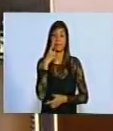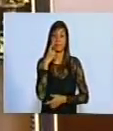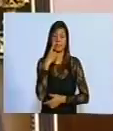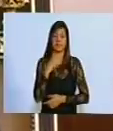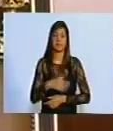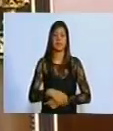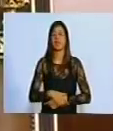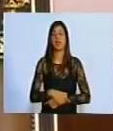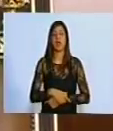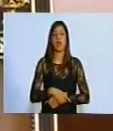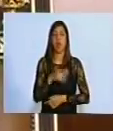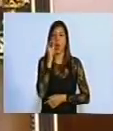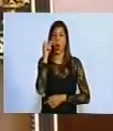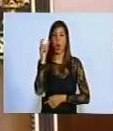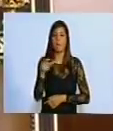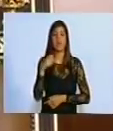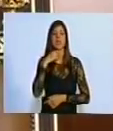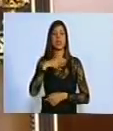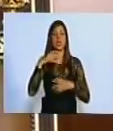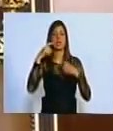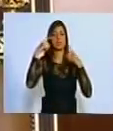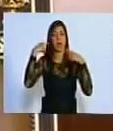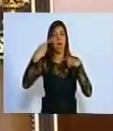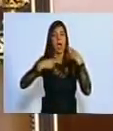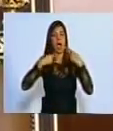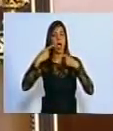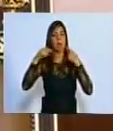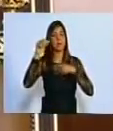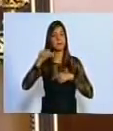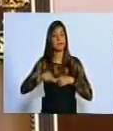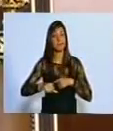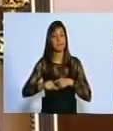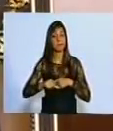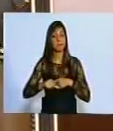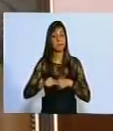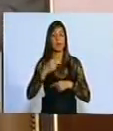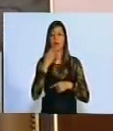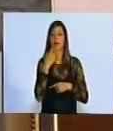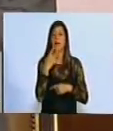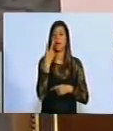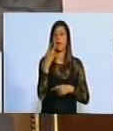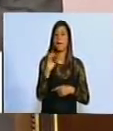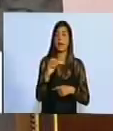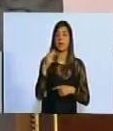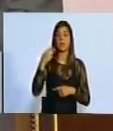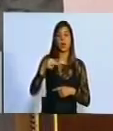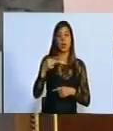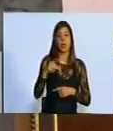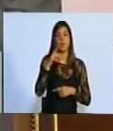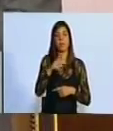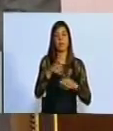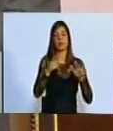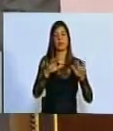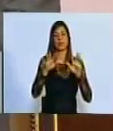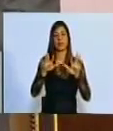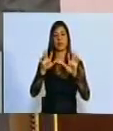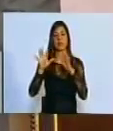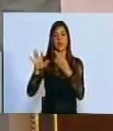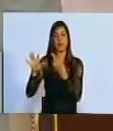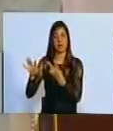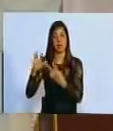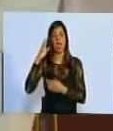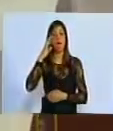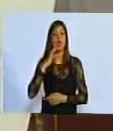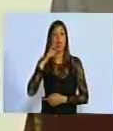Jonathan estaba explicando el proceso, dijo, sí, el 20 de noviembre de 1817, el Libertador hizo el